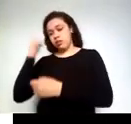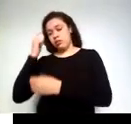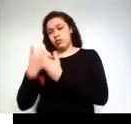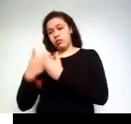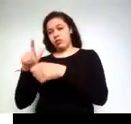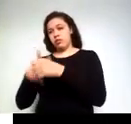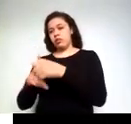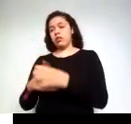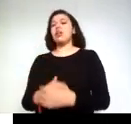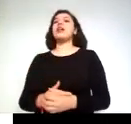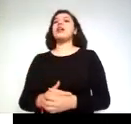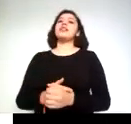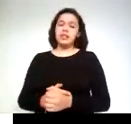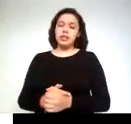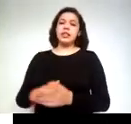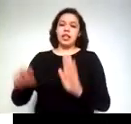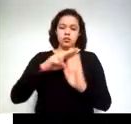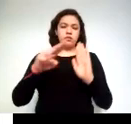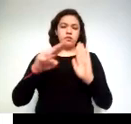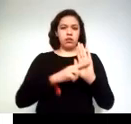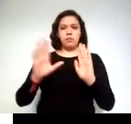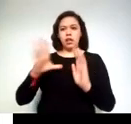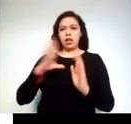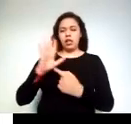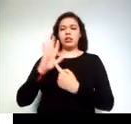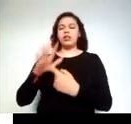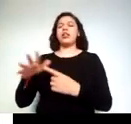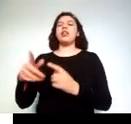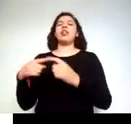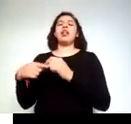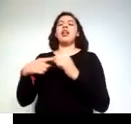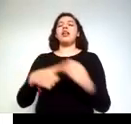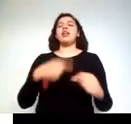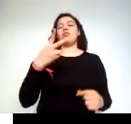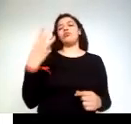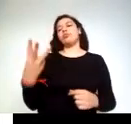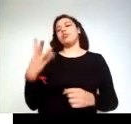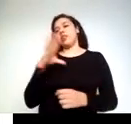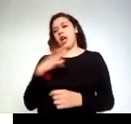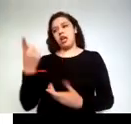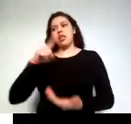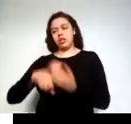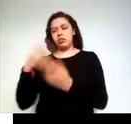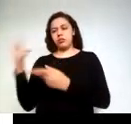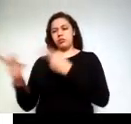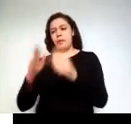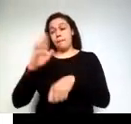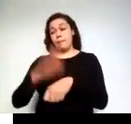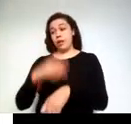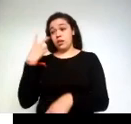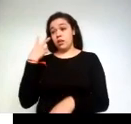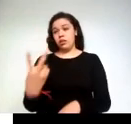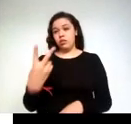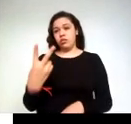bueno, los formularios son los que tiene la norma, los que explicó Mine de la guía 1, 2 y 3. Uh-huh. Sobre todo la 2 es la que